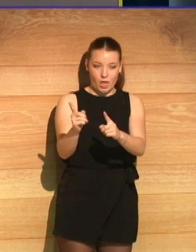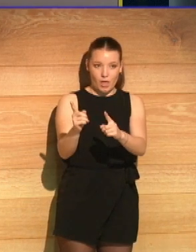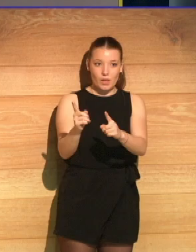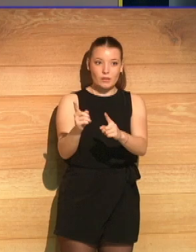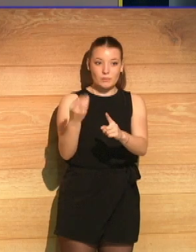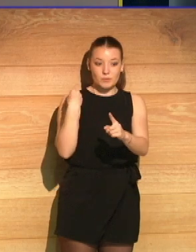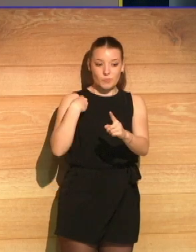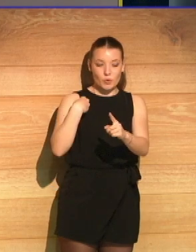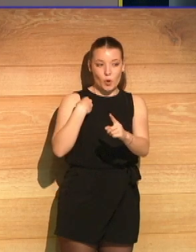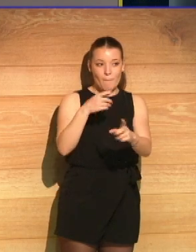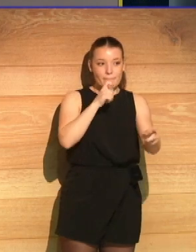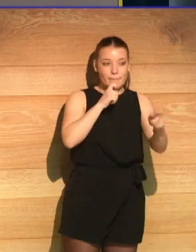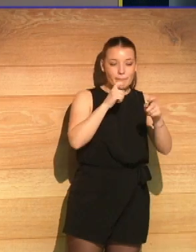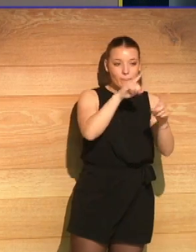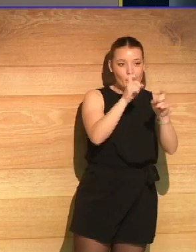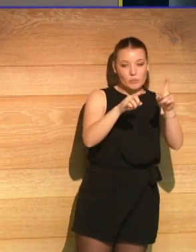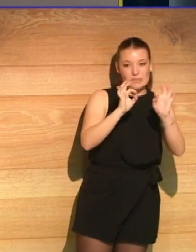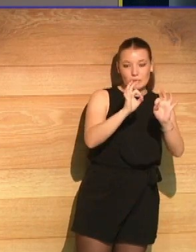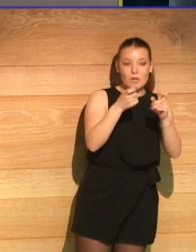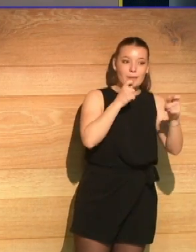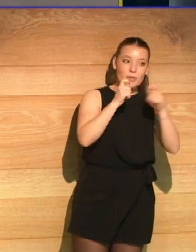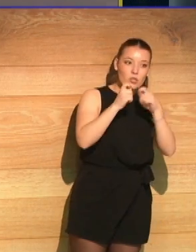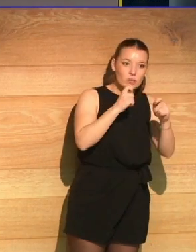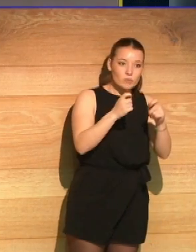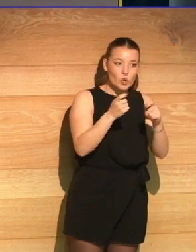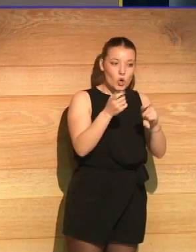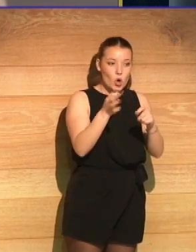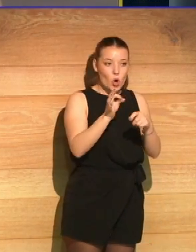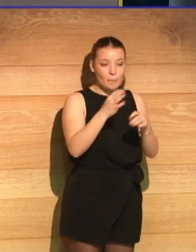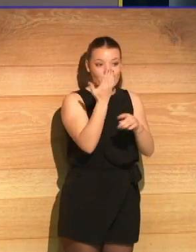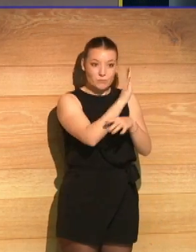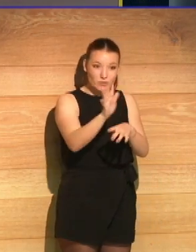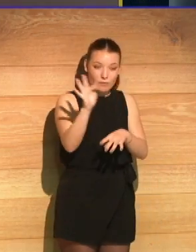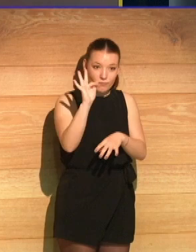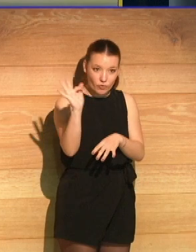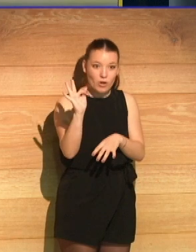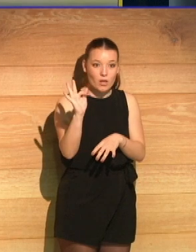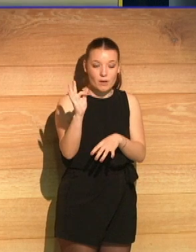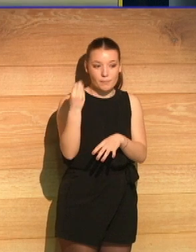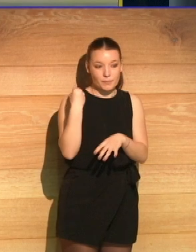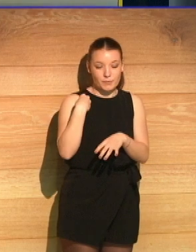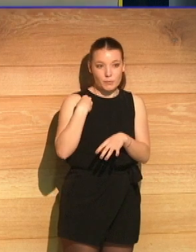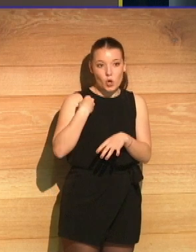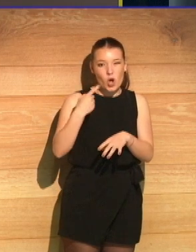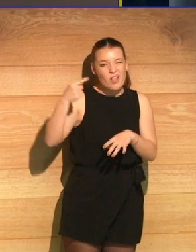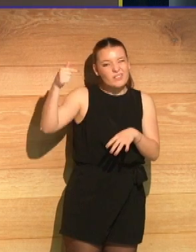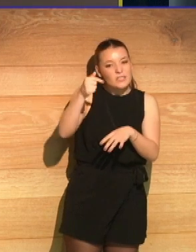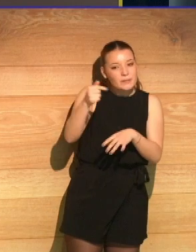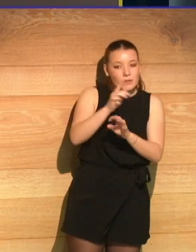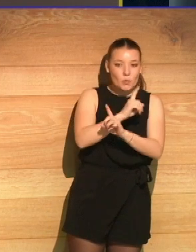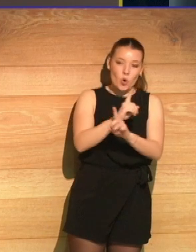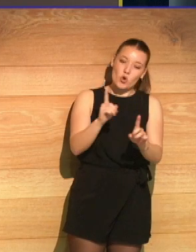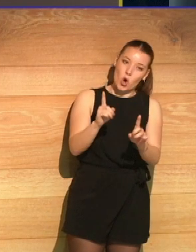tiene periodismo y en la exposición de Fuller, no tan negativo y